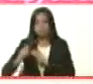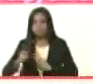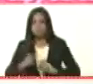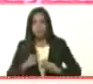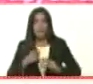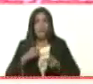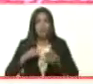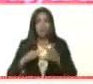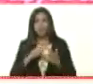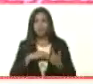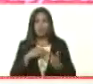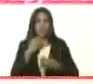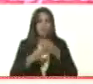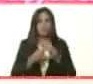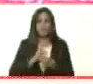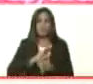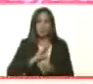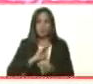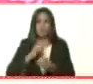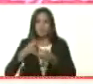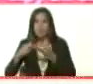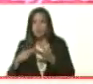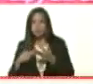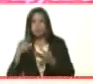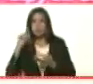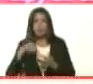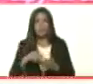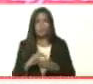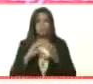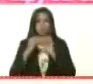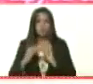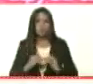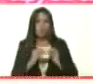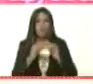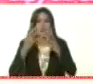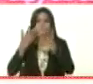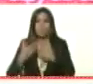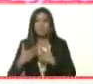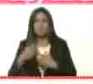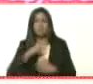partes, crear nuestros propios repuestos, reparar maquinarias,